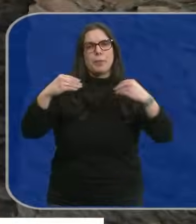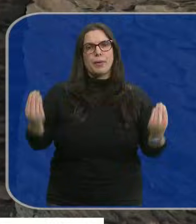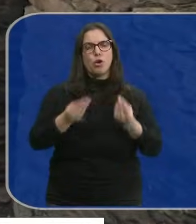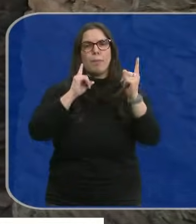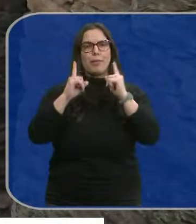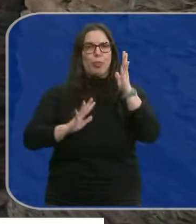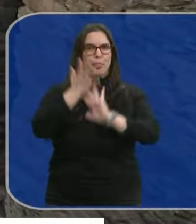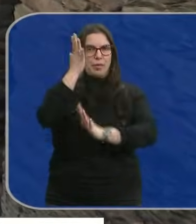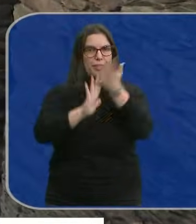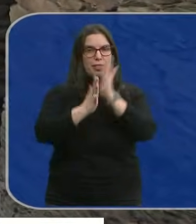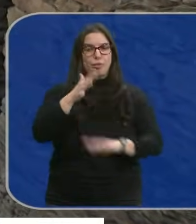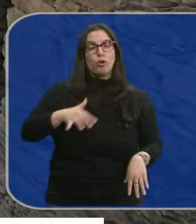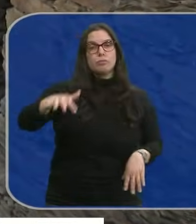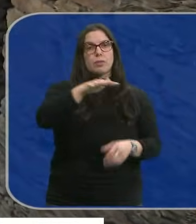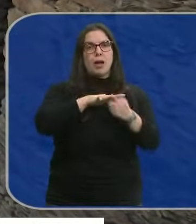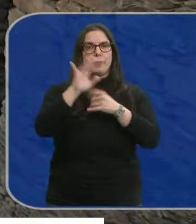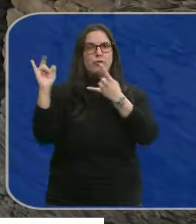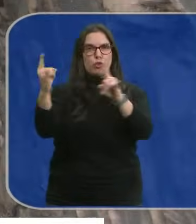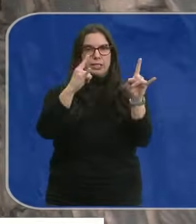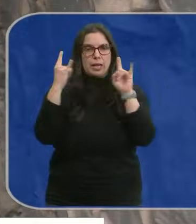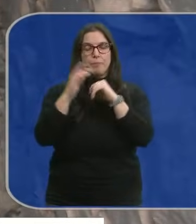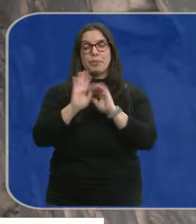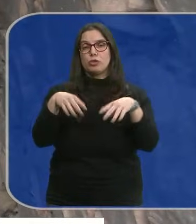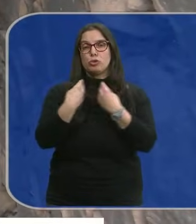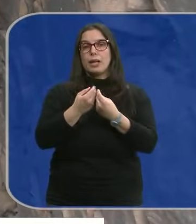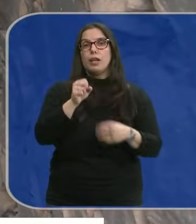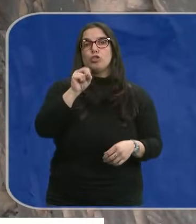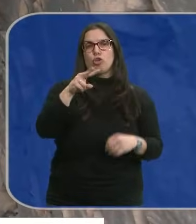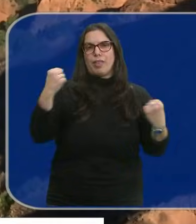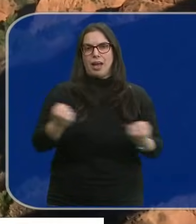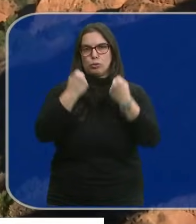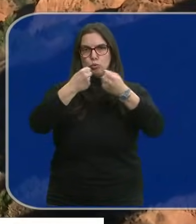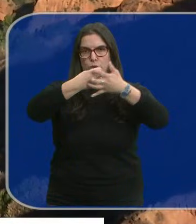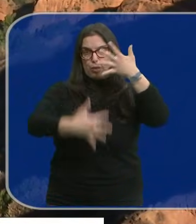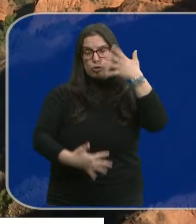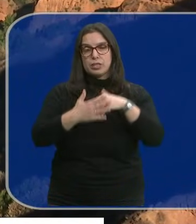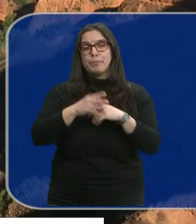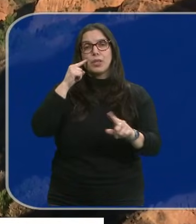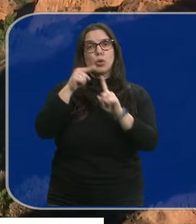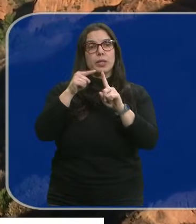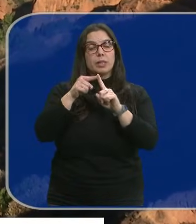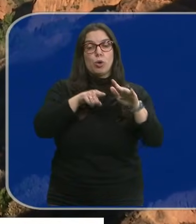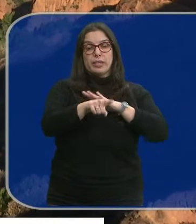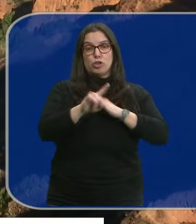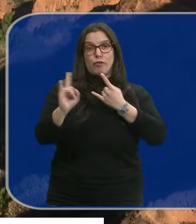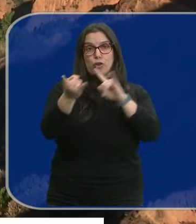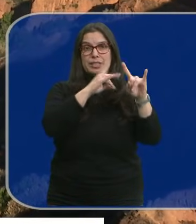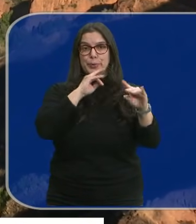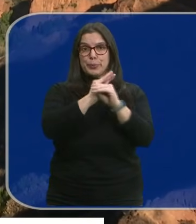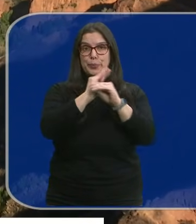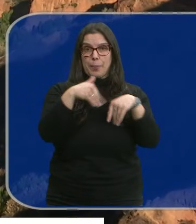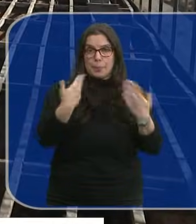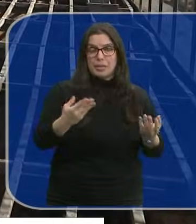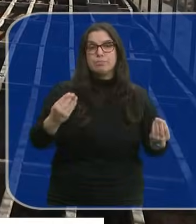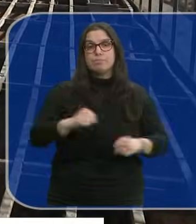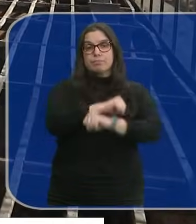y prevención de incendios en el ámbito forestal. En total serán 12 actuaciones, con el fin de reforzar la gestión forestal sostenible